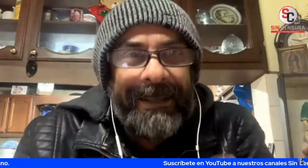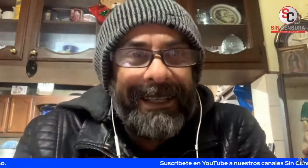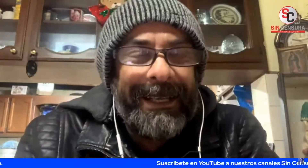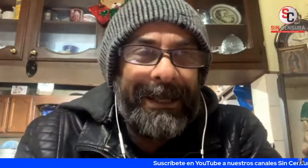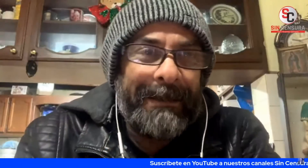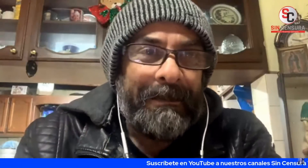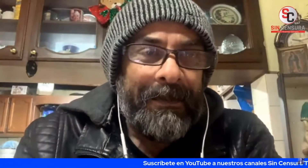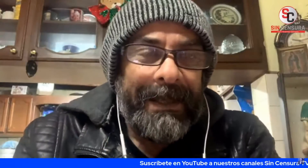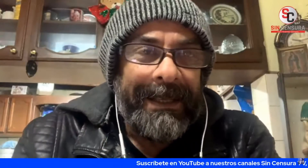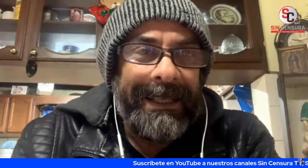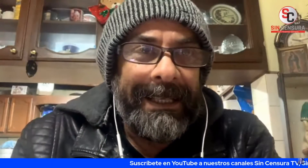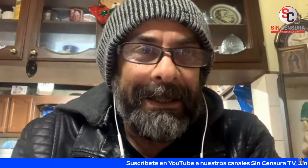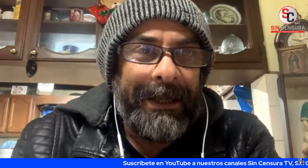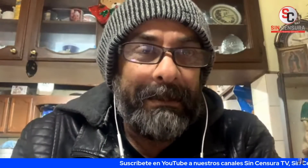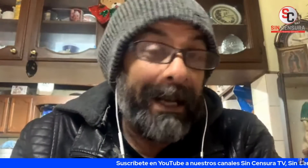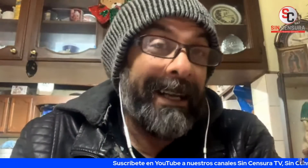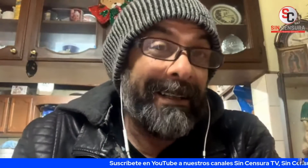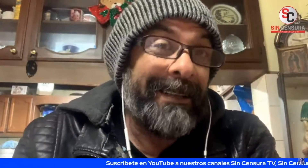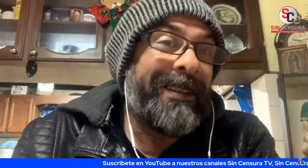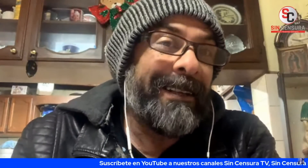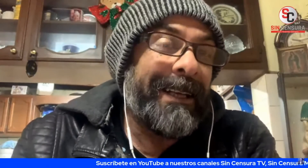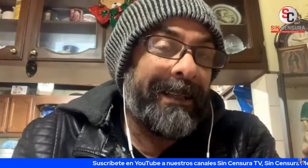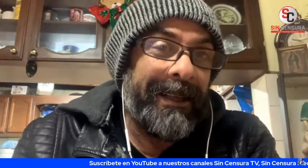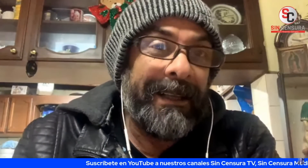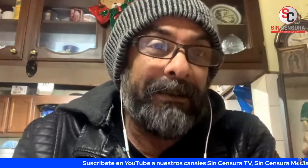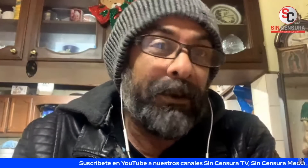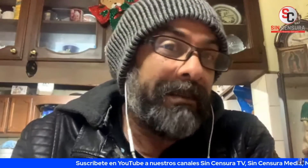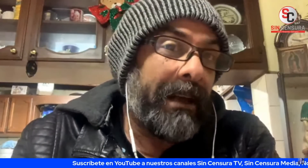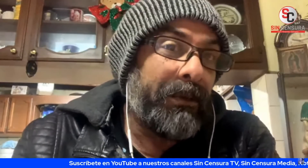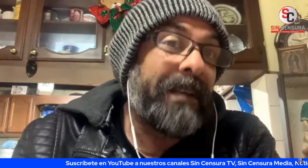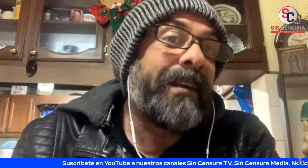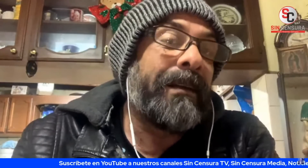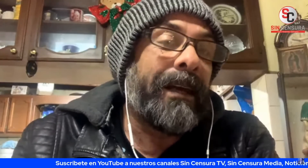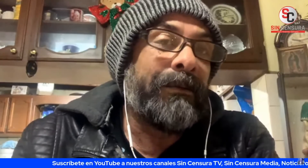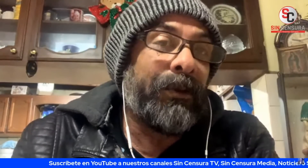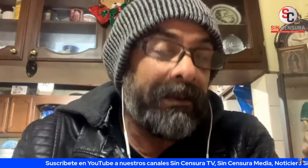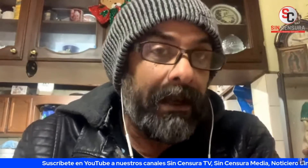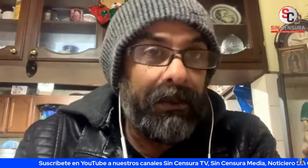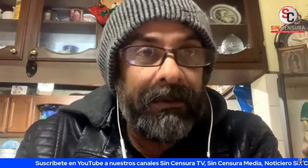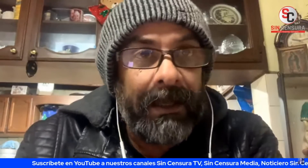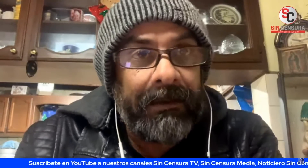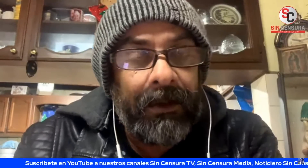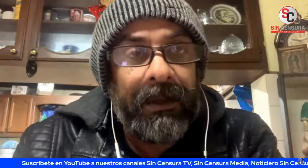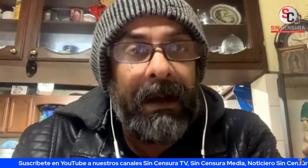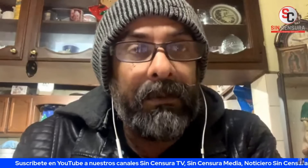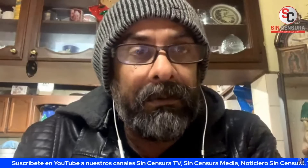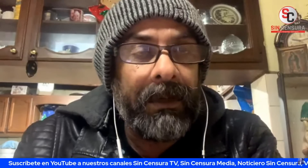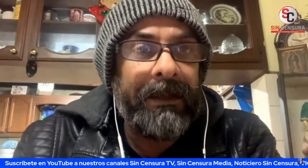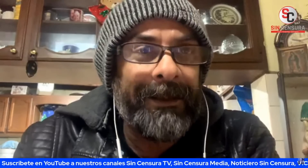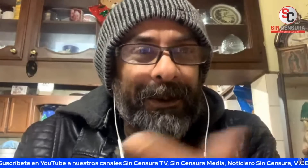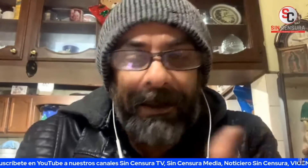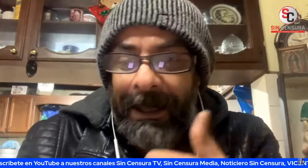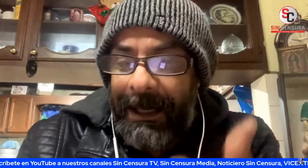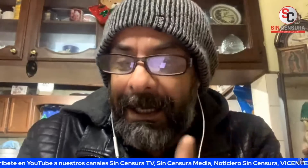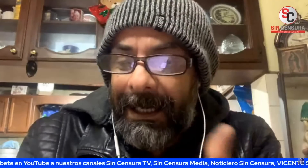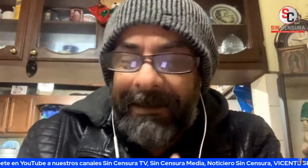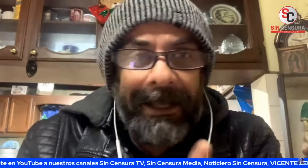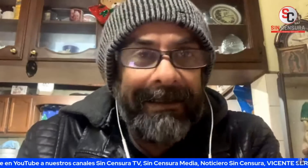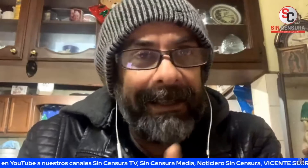pues obviamente la gente entiende dónde estamos y hacia dónde vamos.